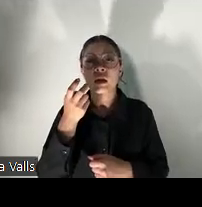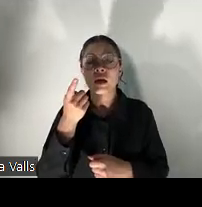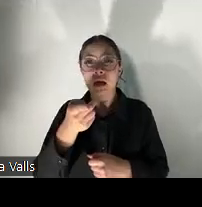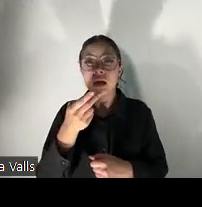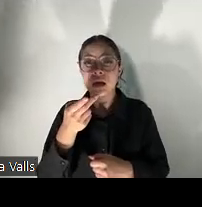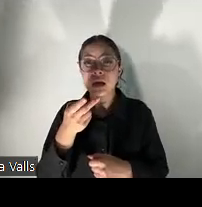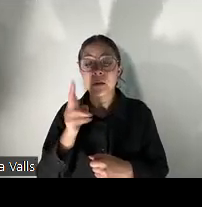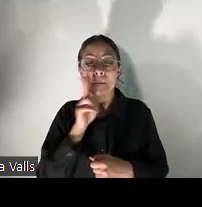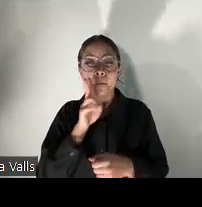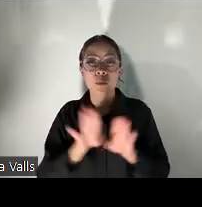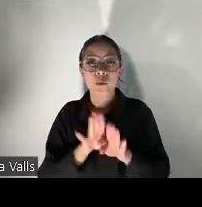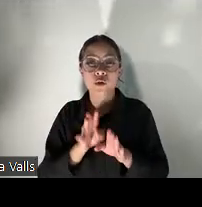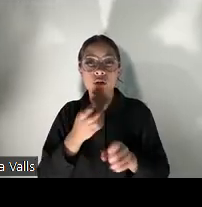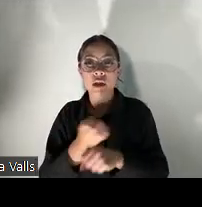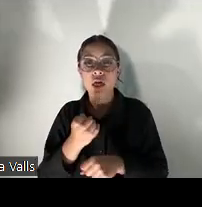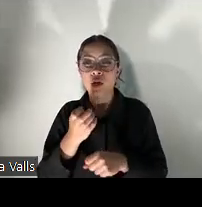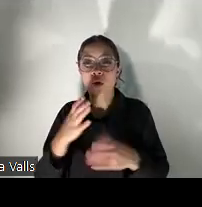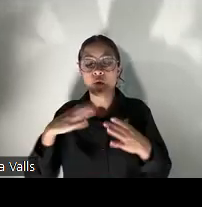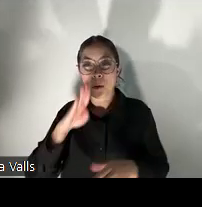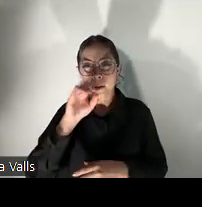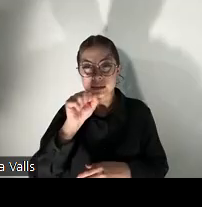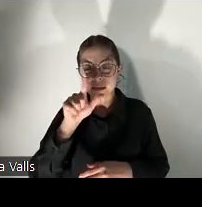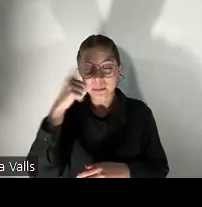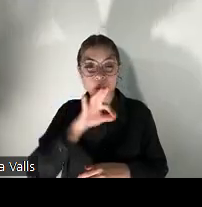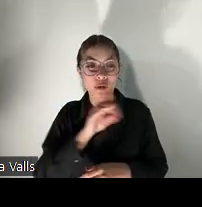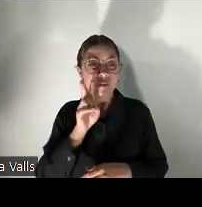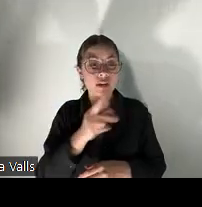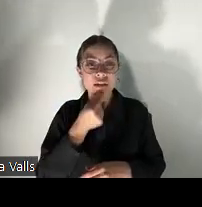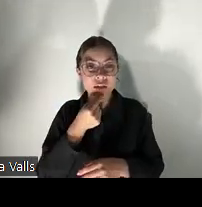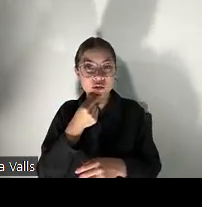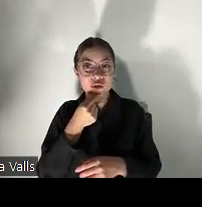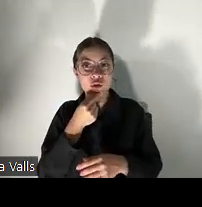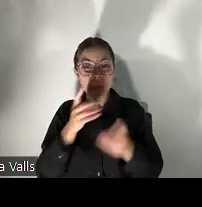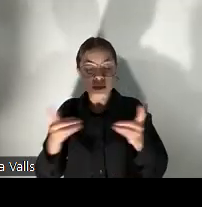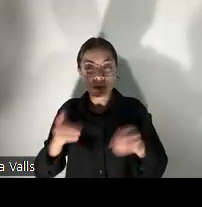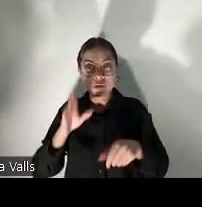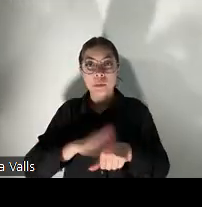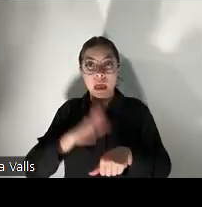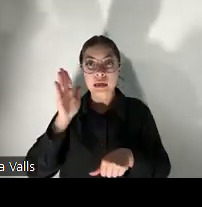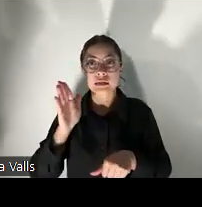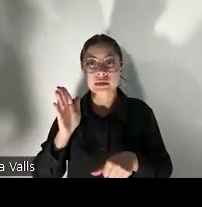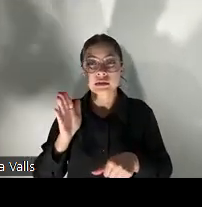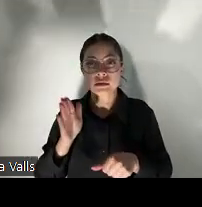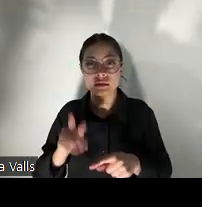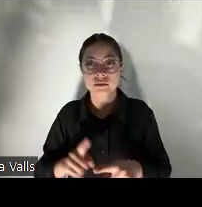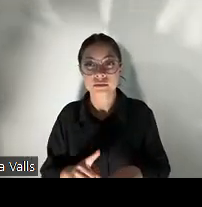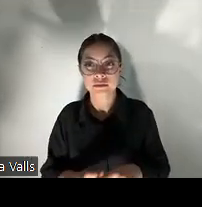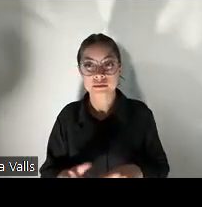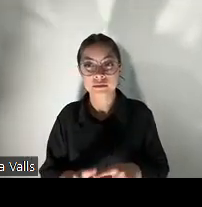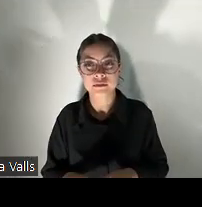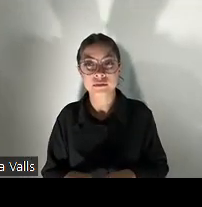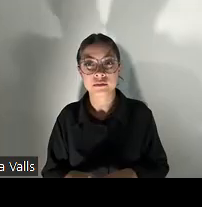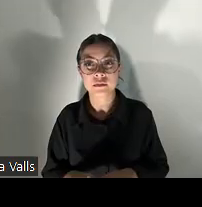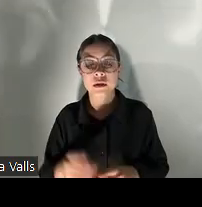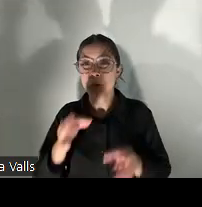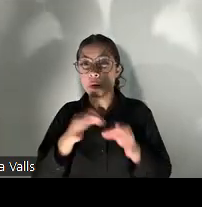el estado basal, para que el niño pueda desarrollar funciones más complejas. Es muy importante al momento de evaluar